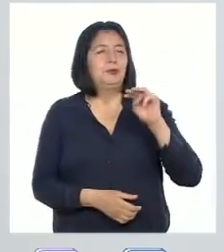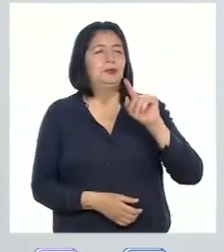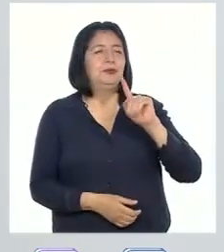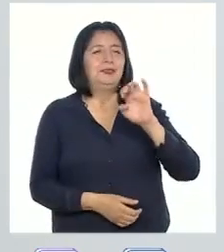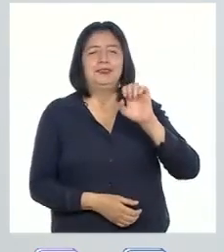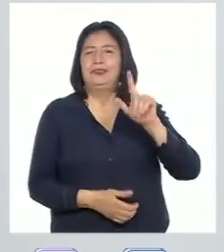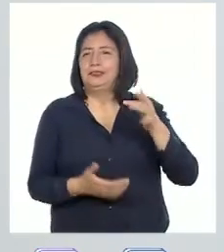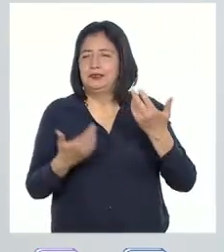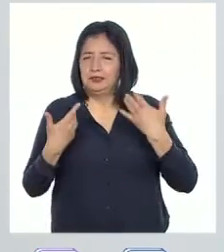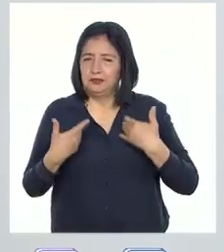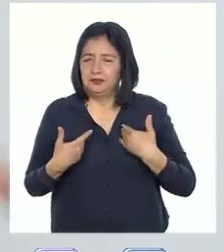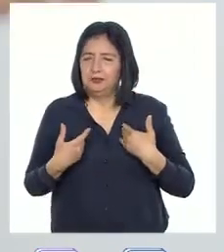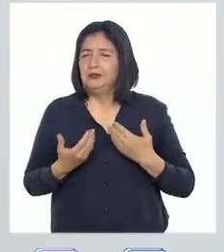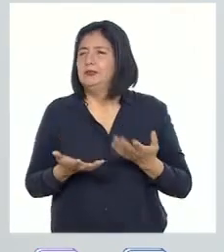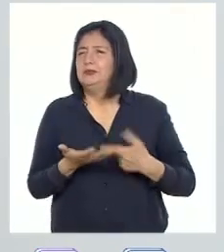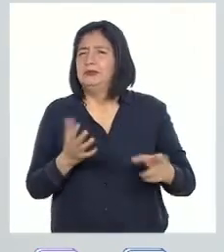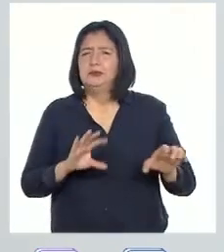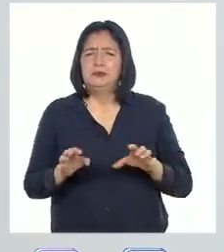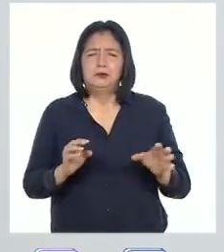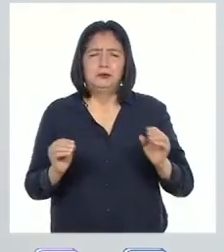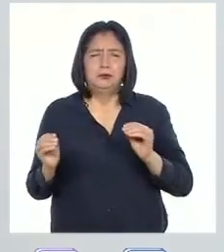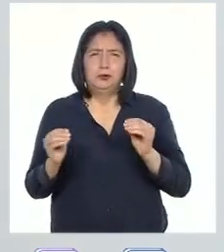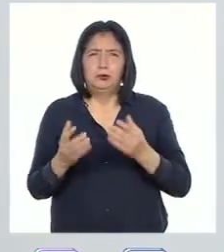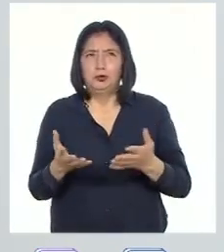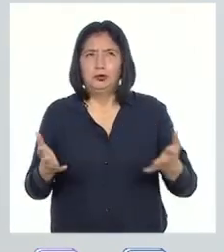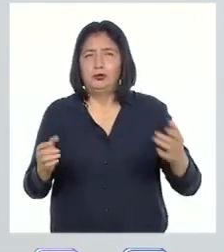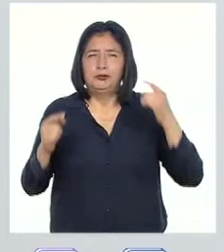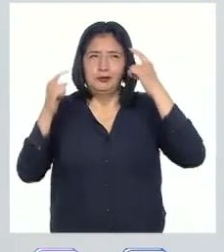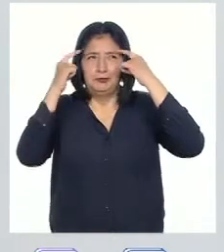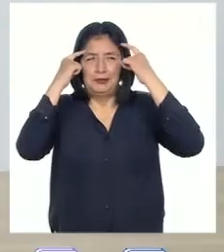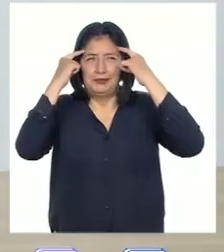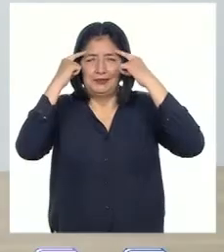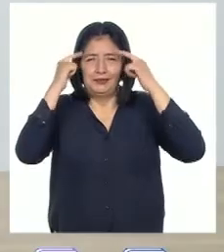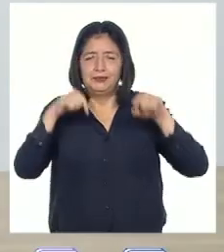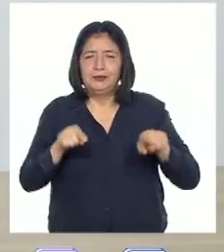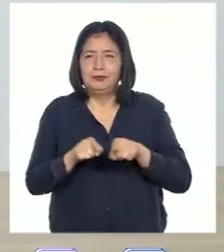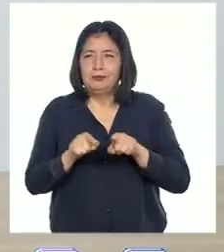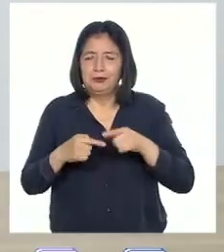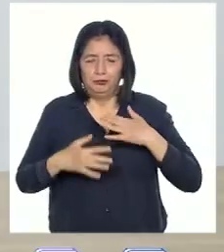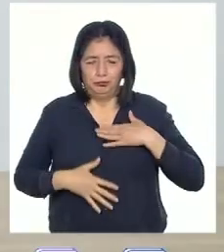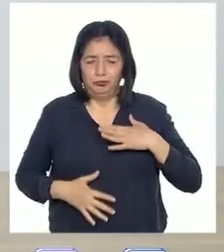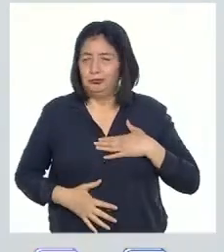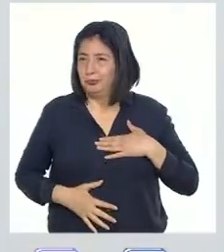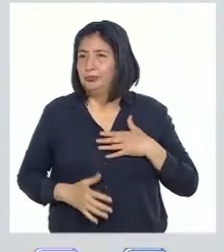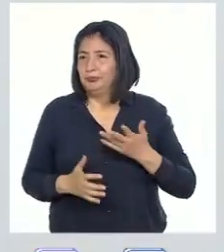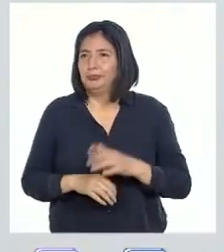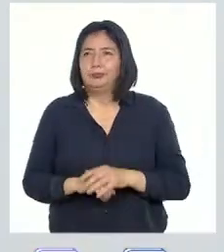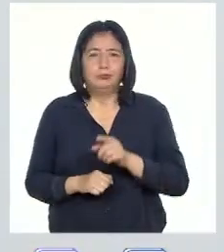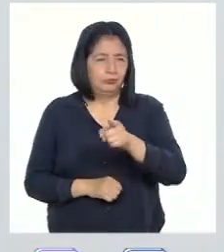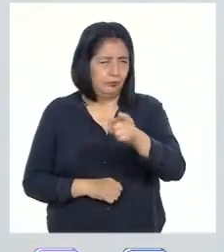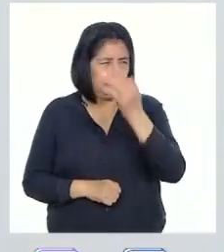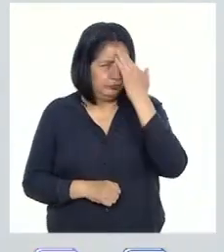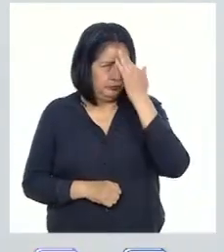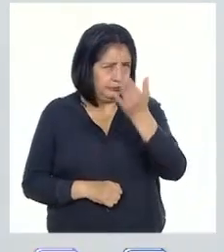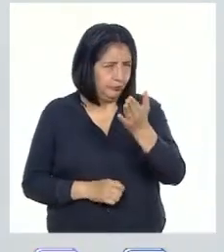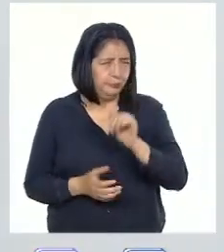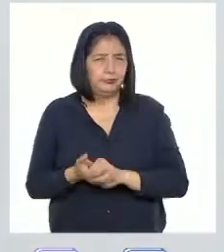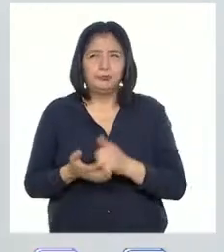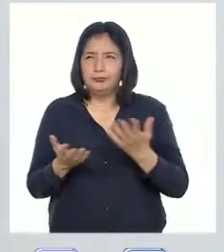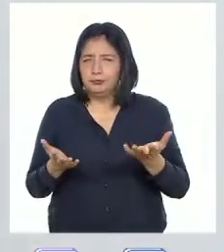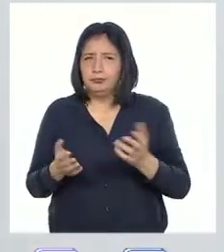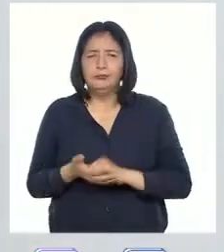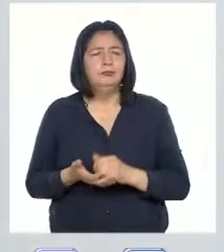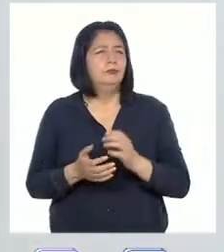y hoy vamos a mover cosas desde nuestra mente y nuestro cuerpo. ¿Sabías que existen medios